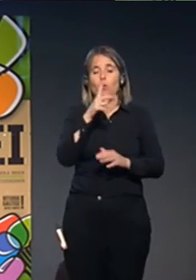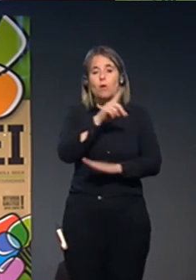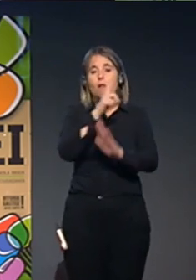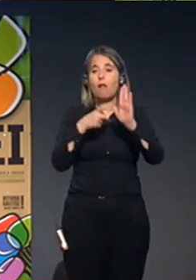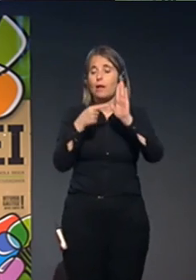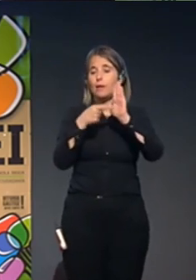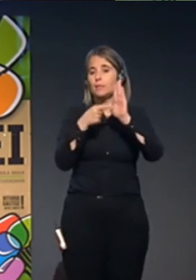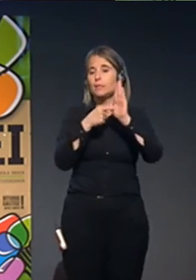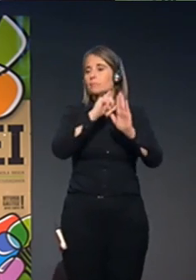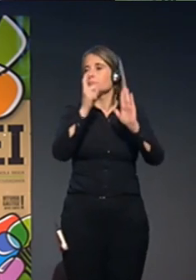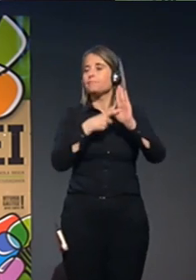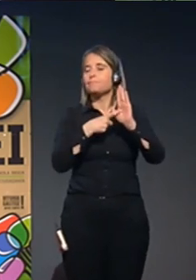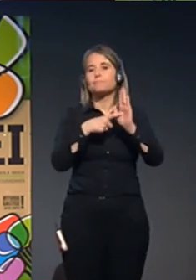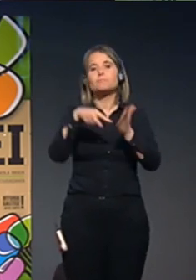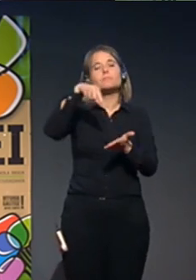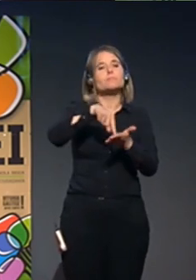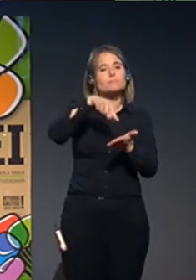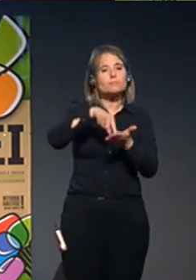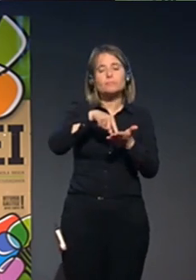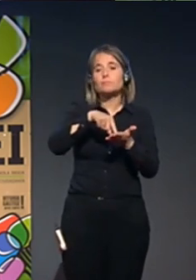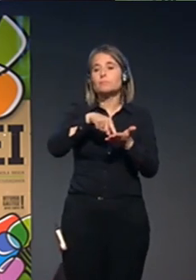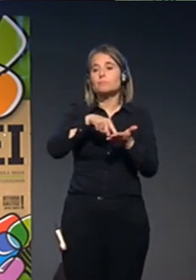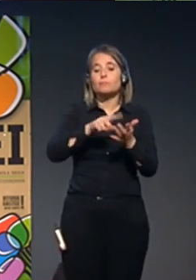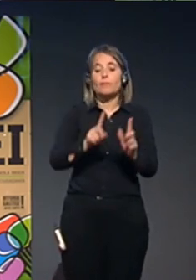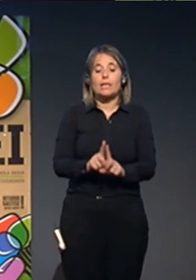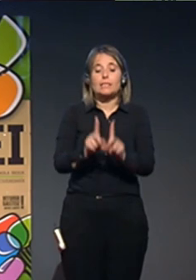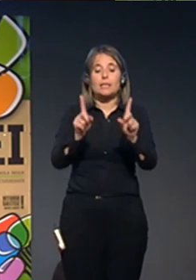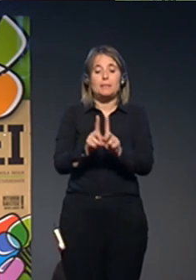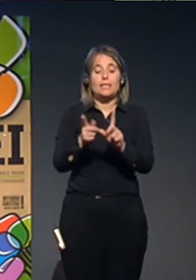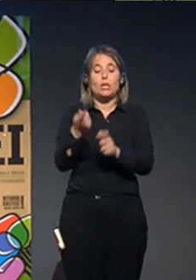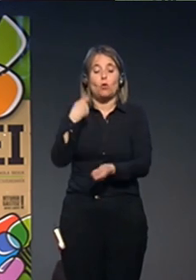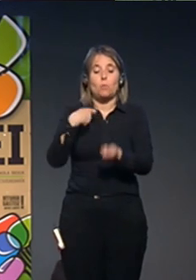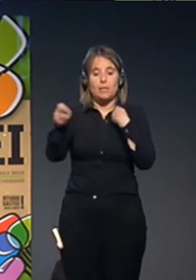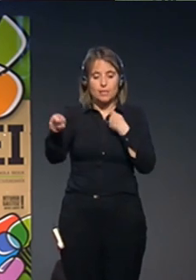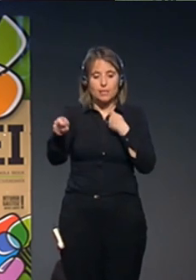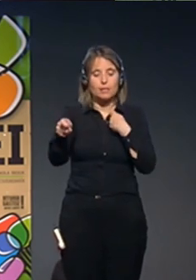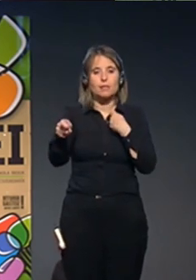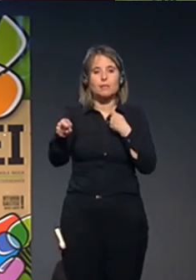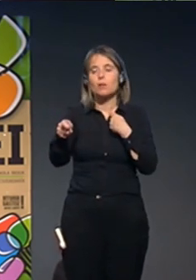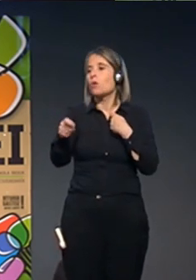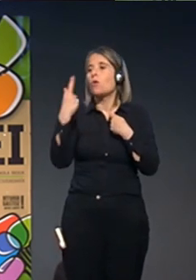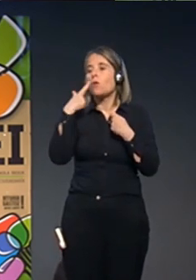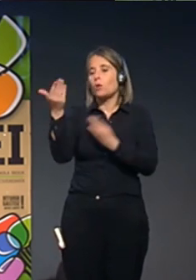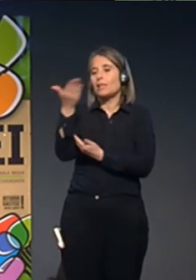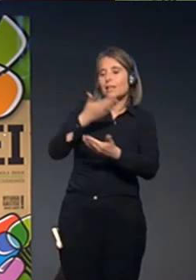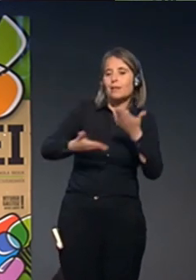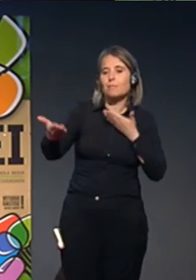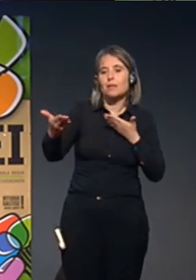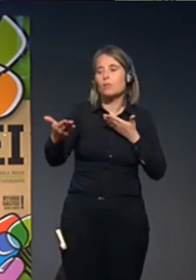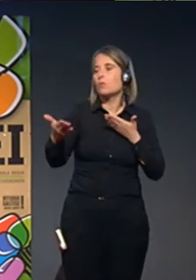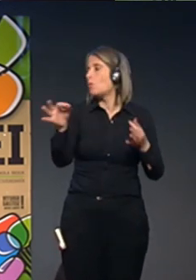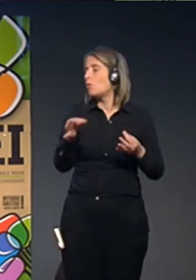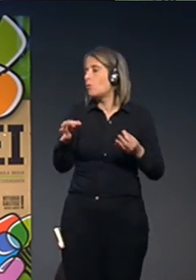ley que exige que una semilla para hacer comercializable o comercializada o intercambiada